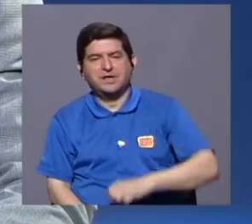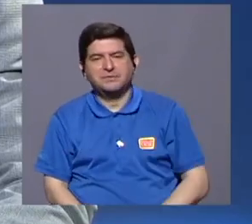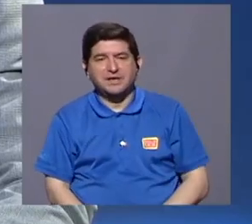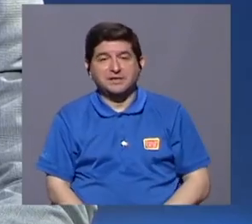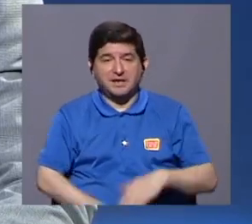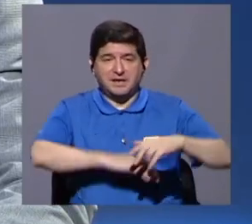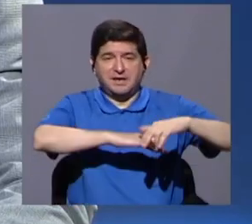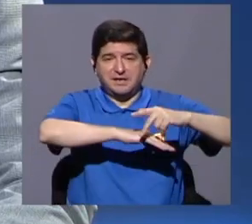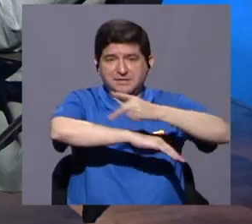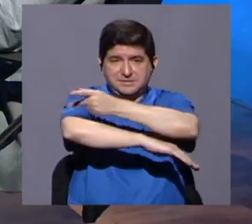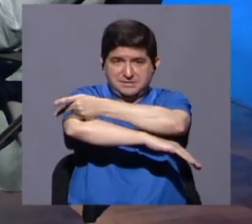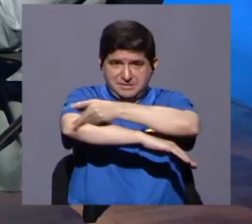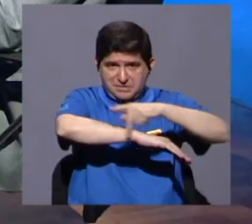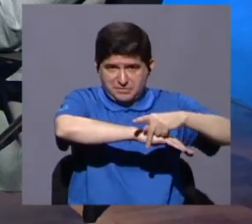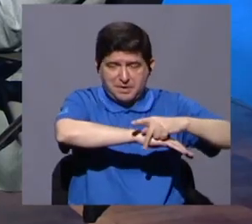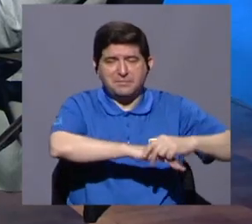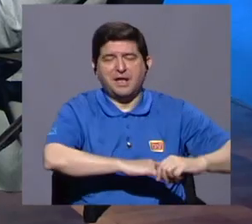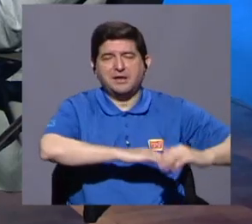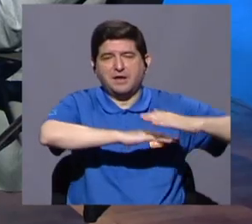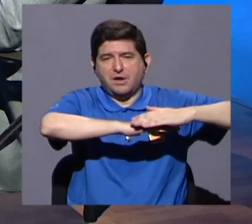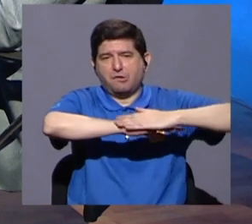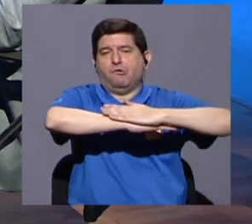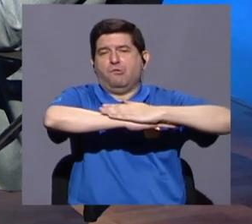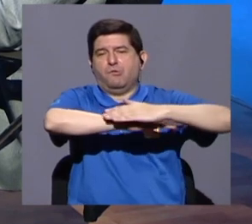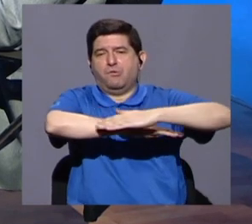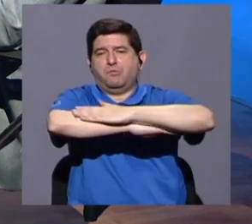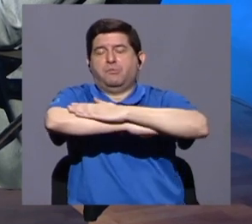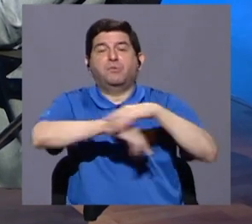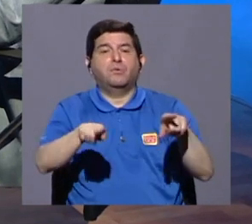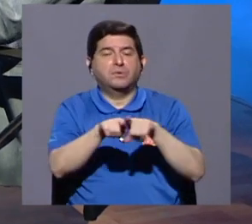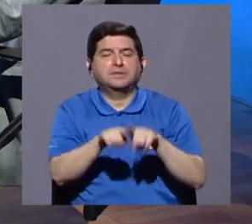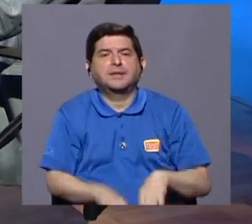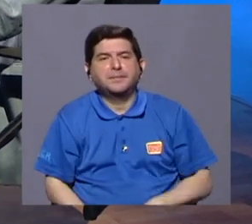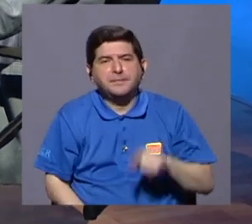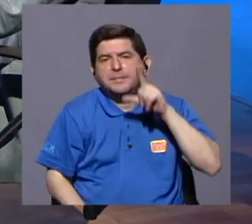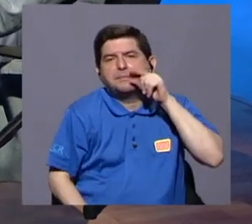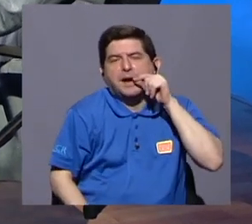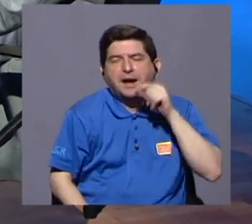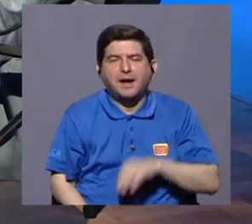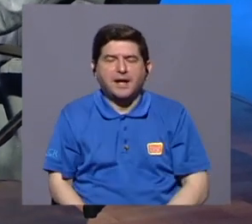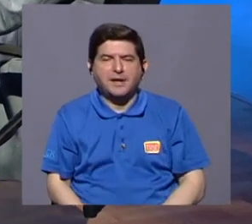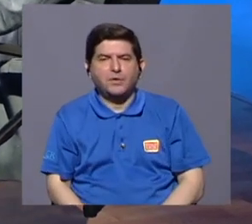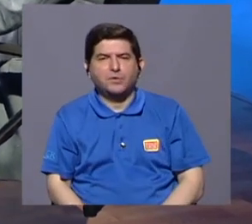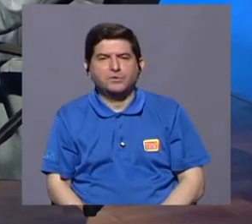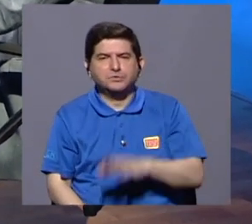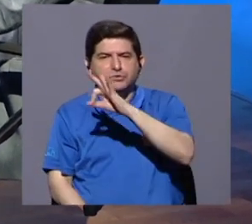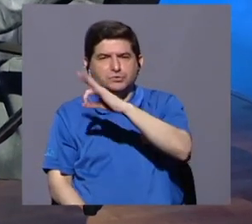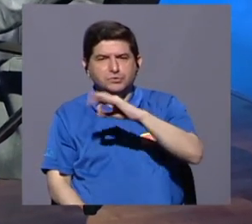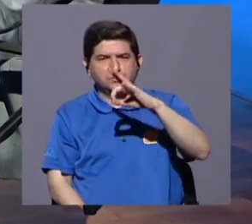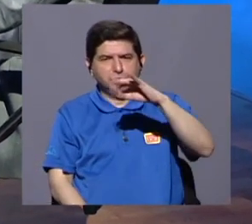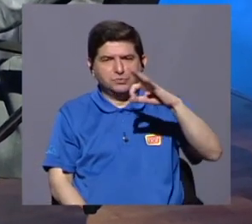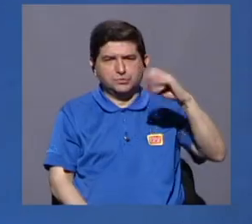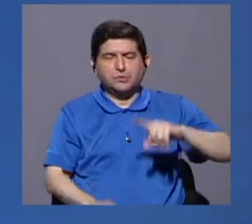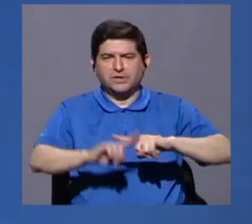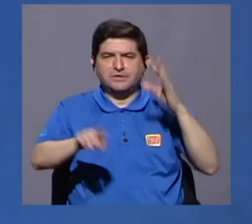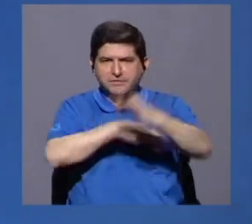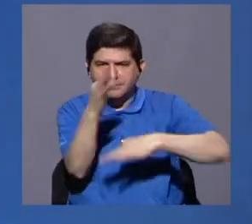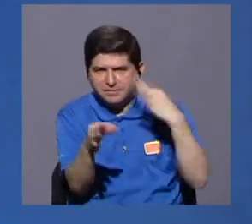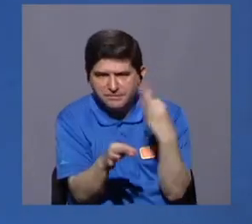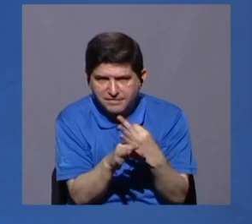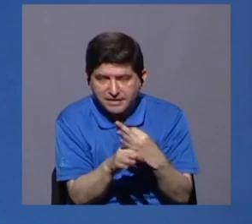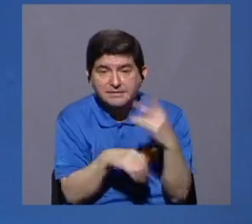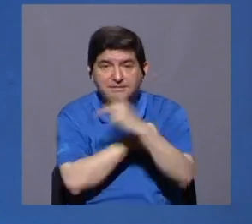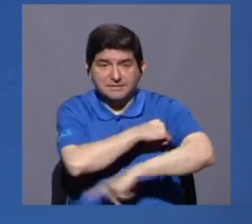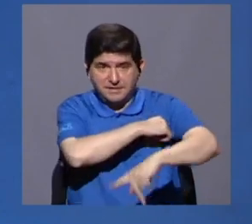entonces así hay pájaros mariposas hay diferentes tipos de animales ahora en